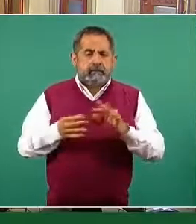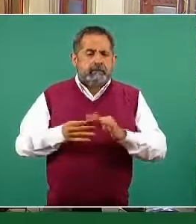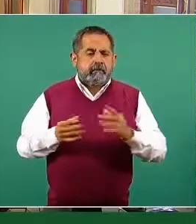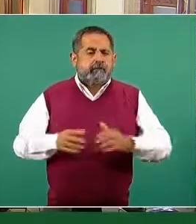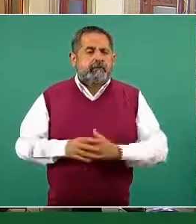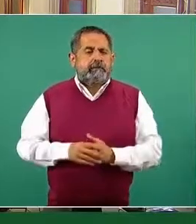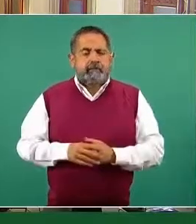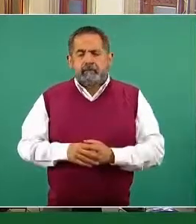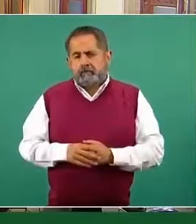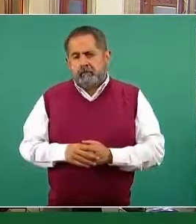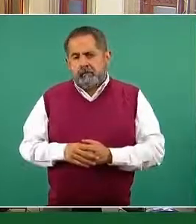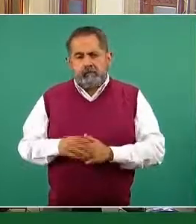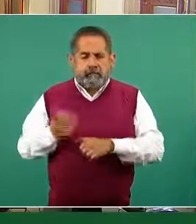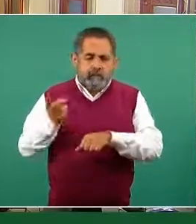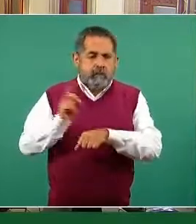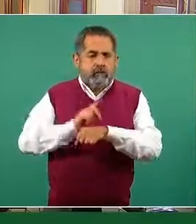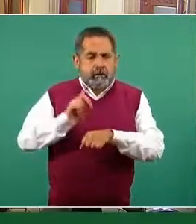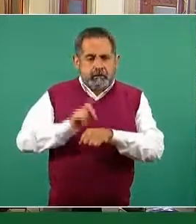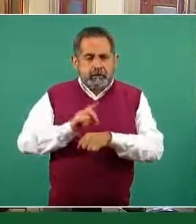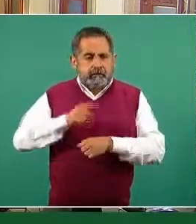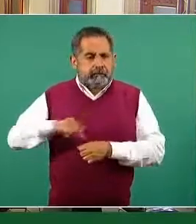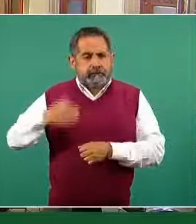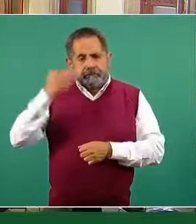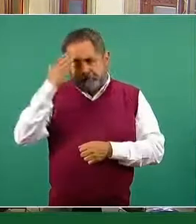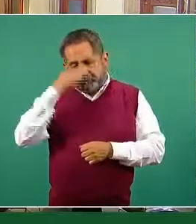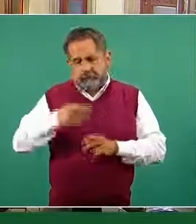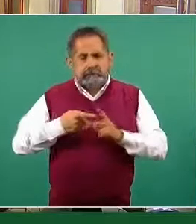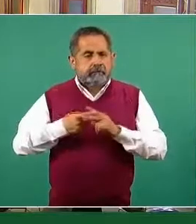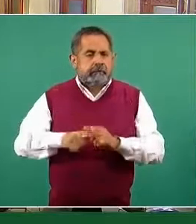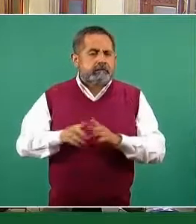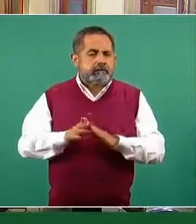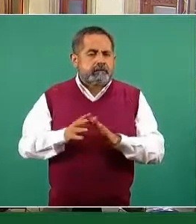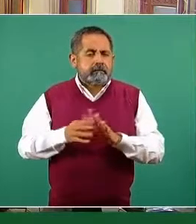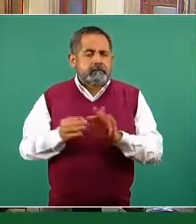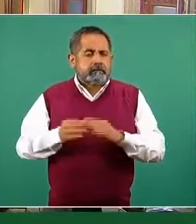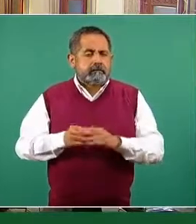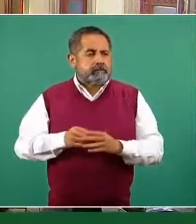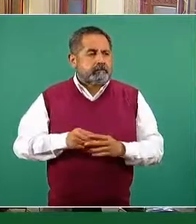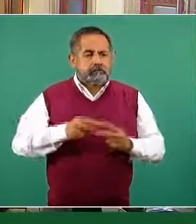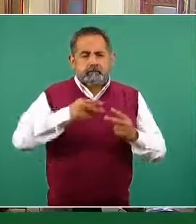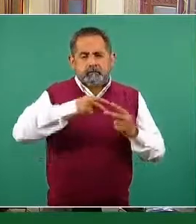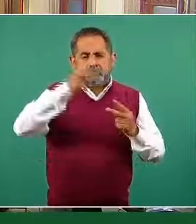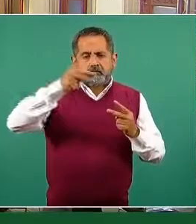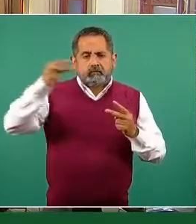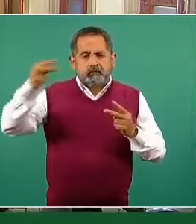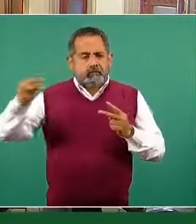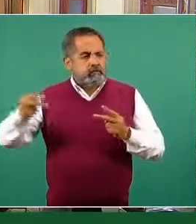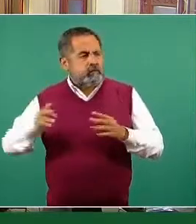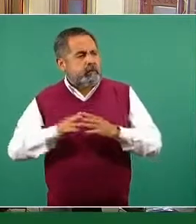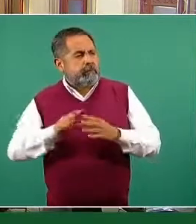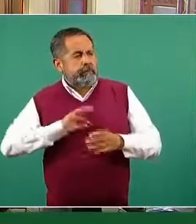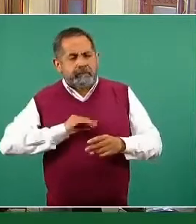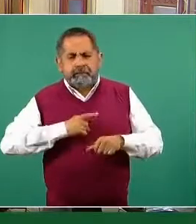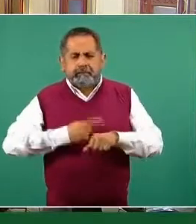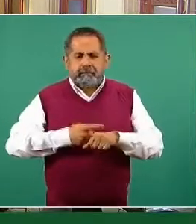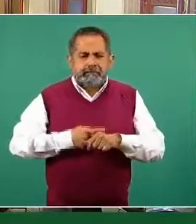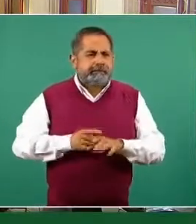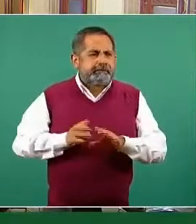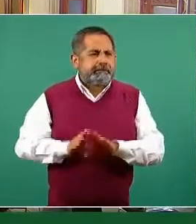Como todos los días, empezamos con lo que es la curva epidémica, observando